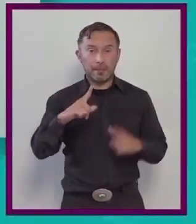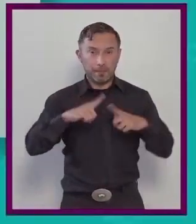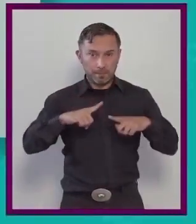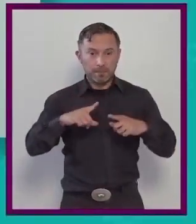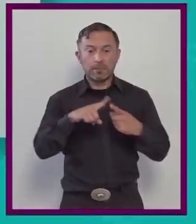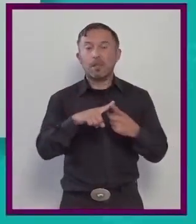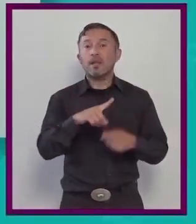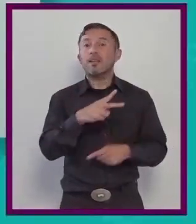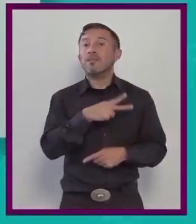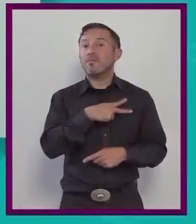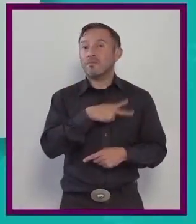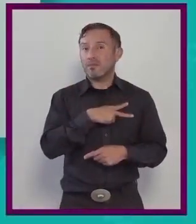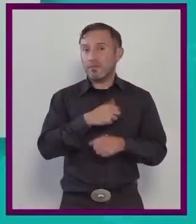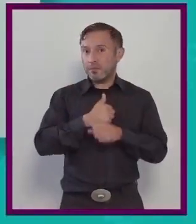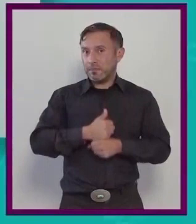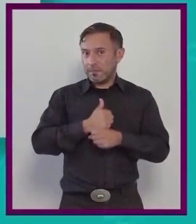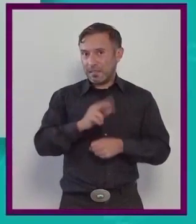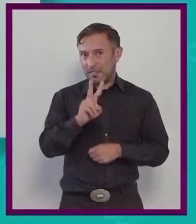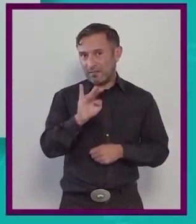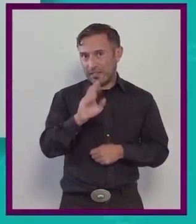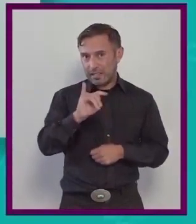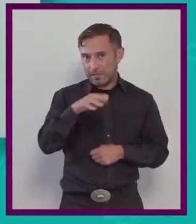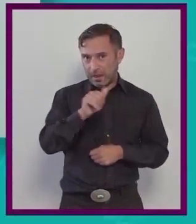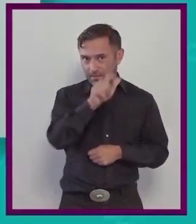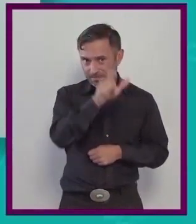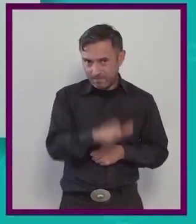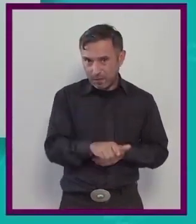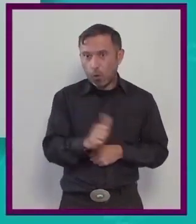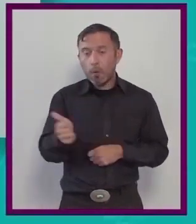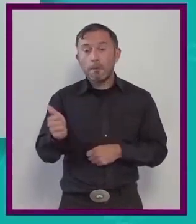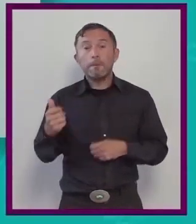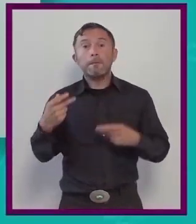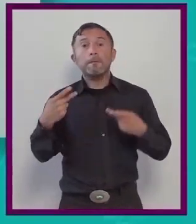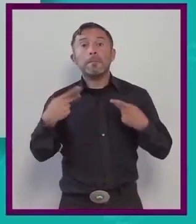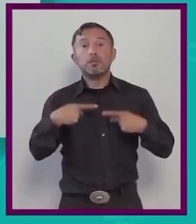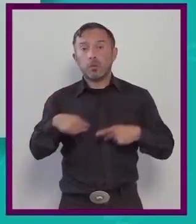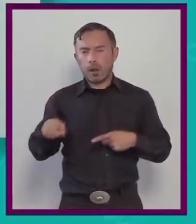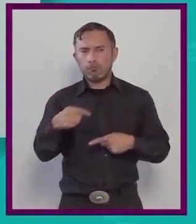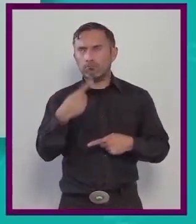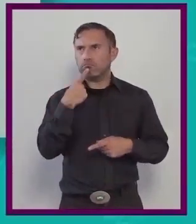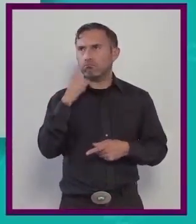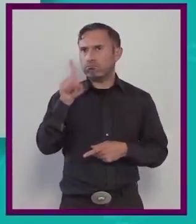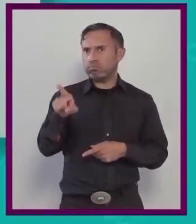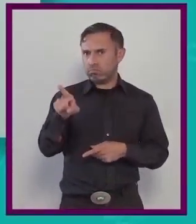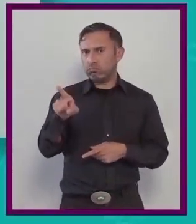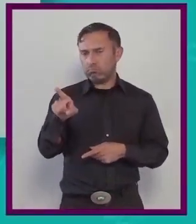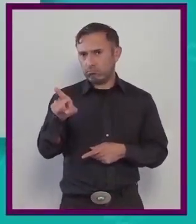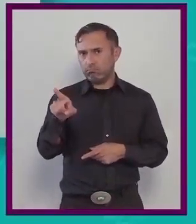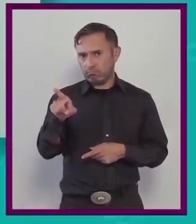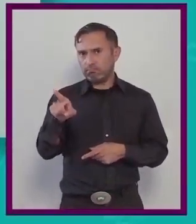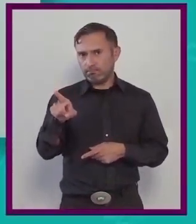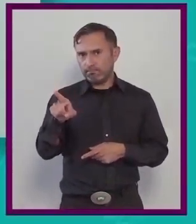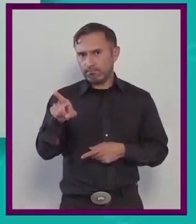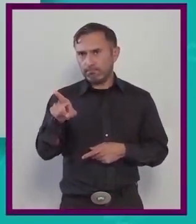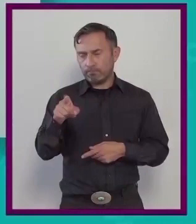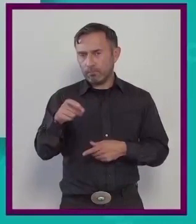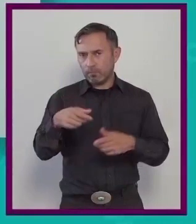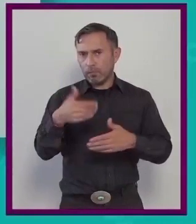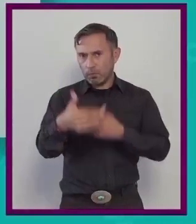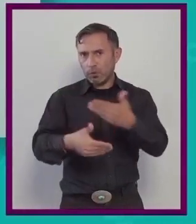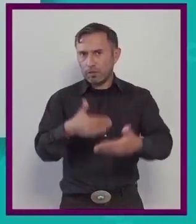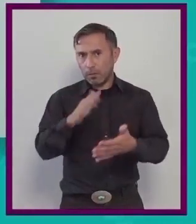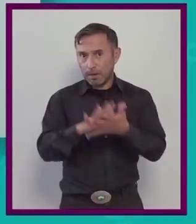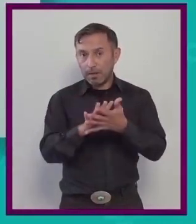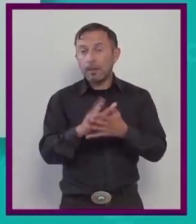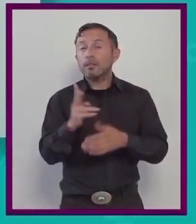Ministerio Público, la víctima y el imputado, es decir, la persona que se encuentra sujeta a un proceso penal, llegan